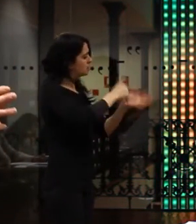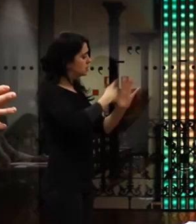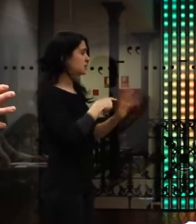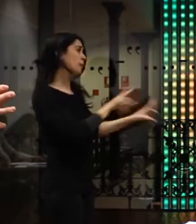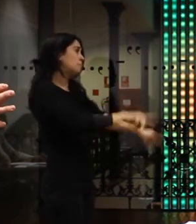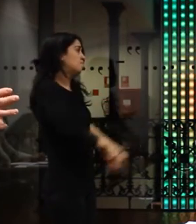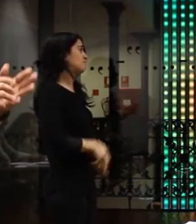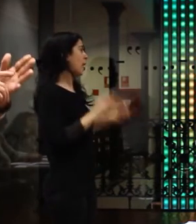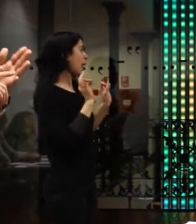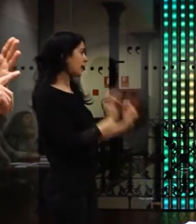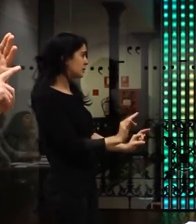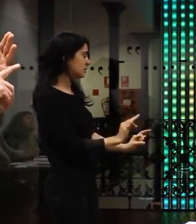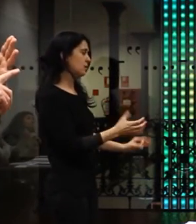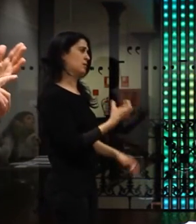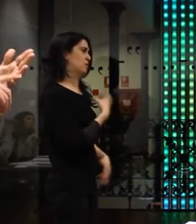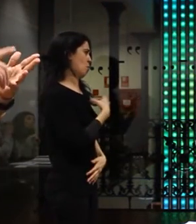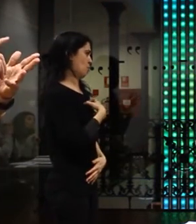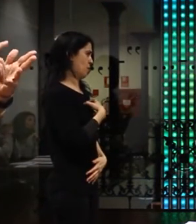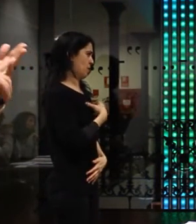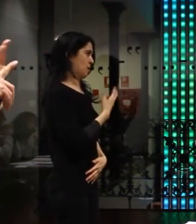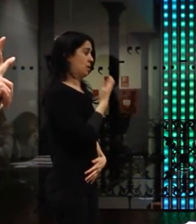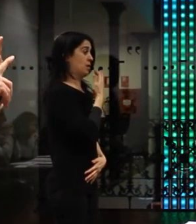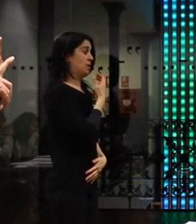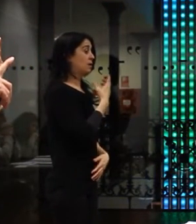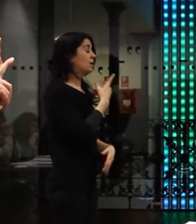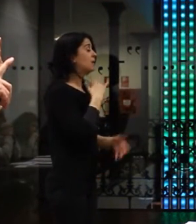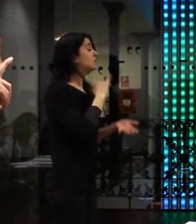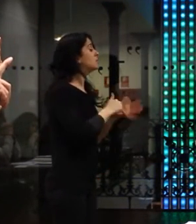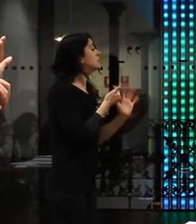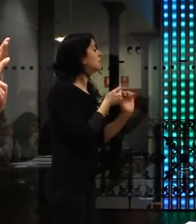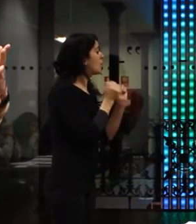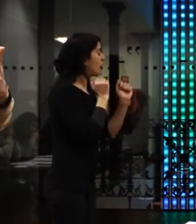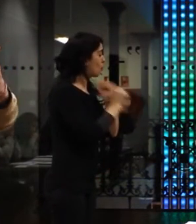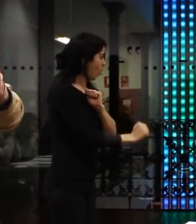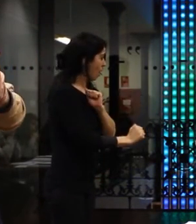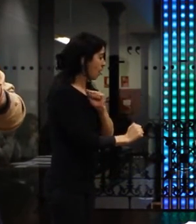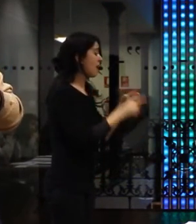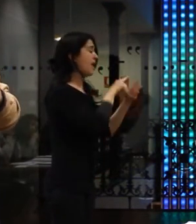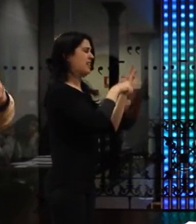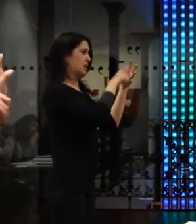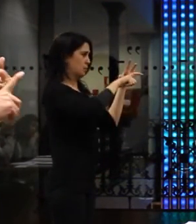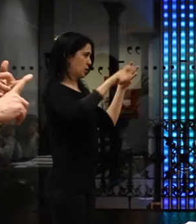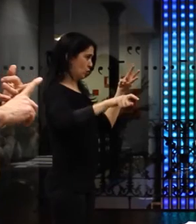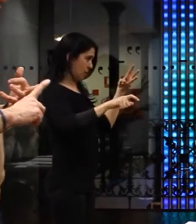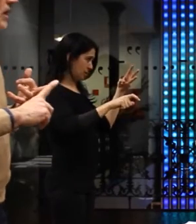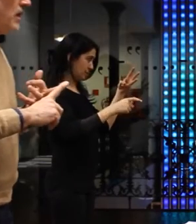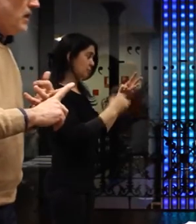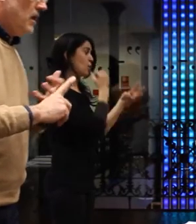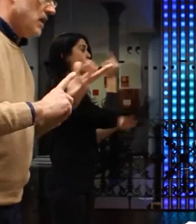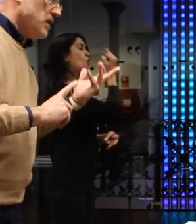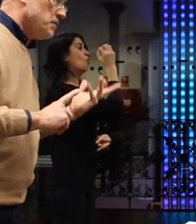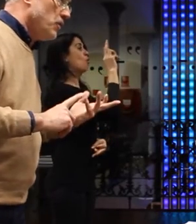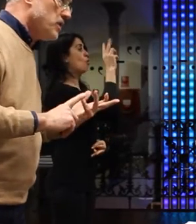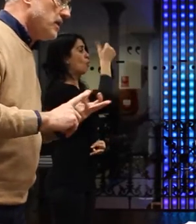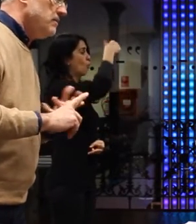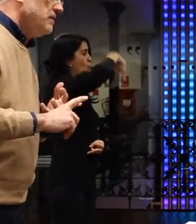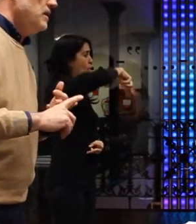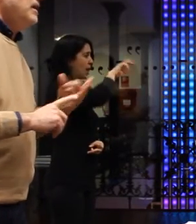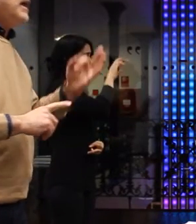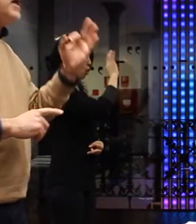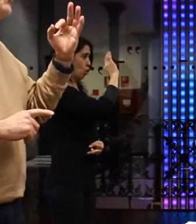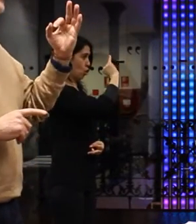3 personas de este país, Juan Roig, Amancio Ortega y su